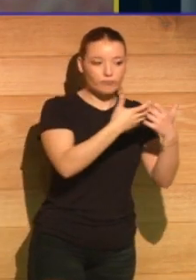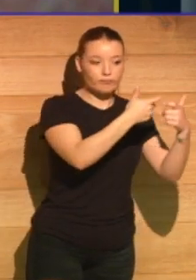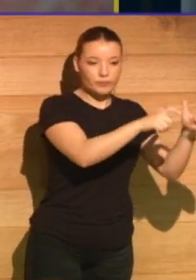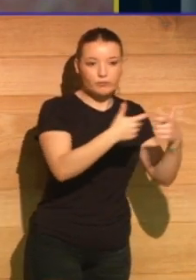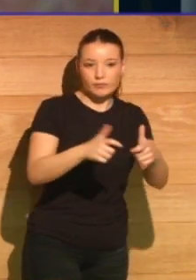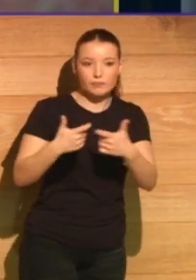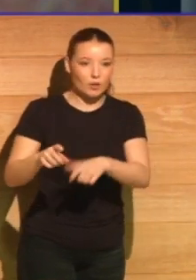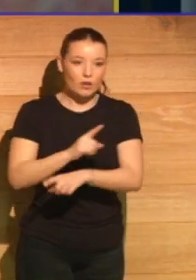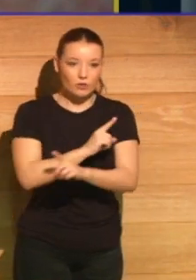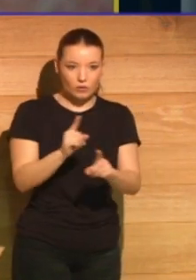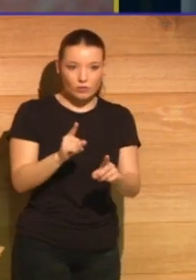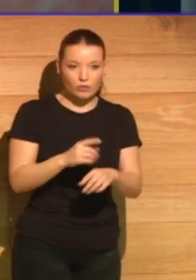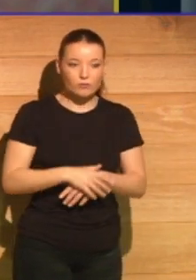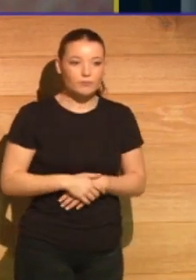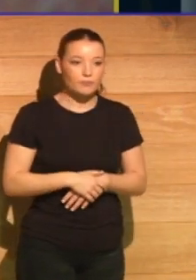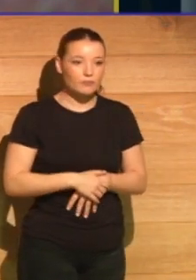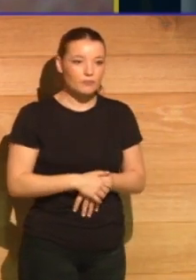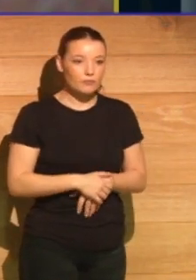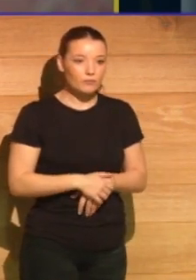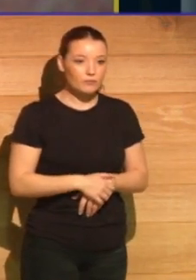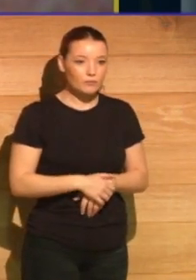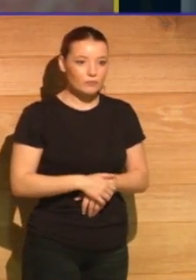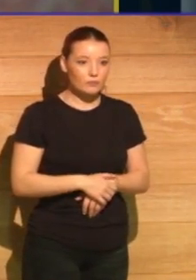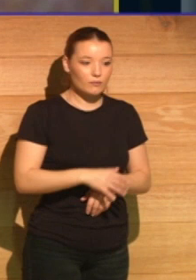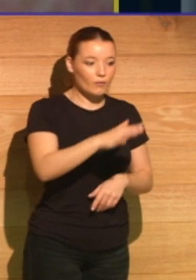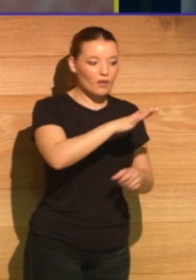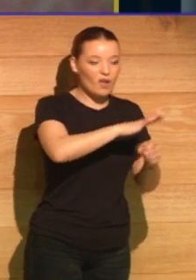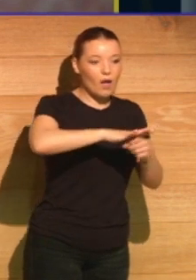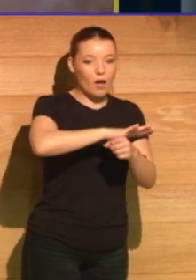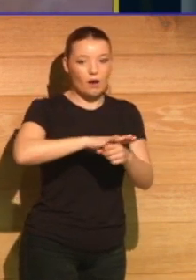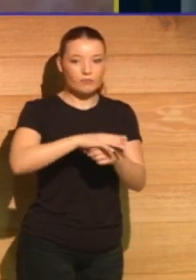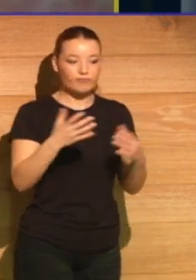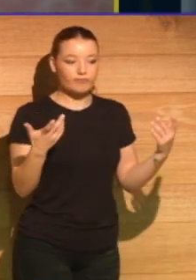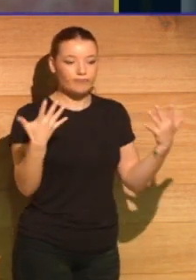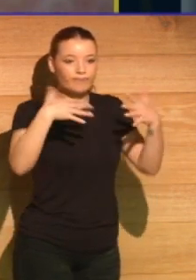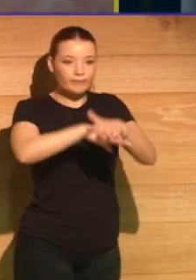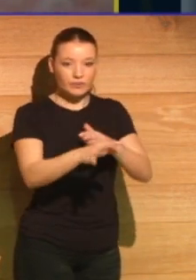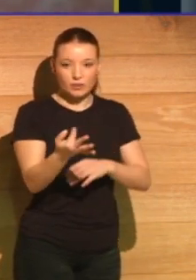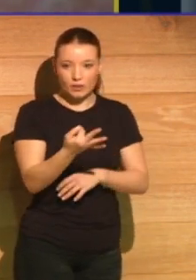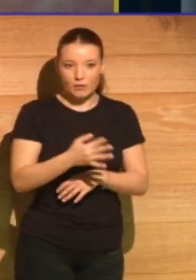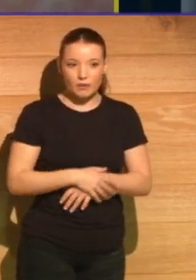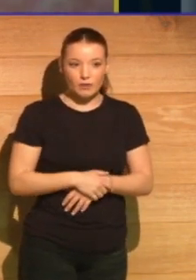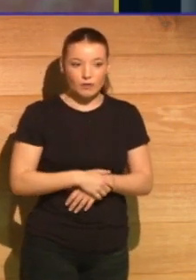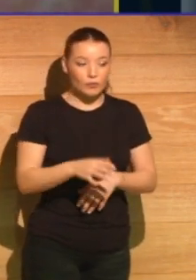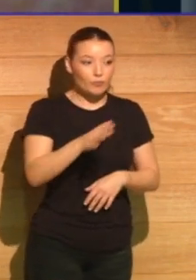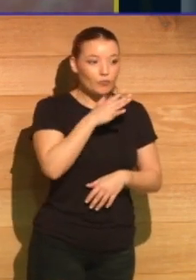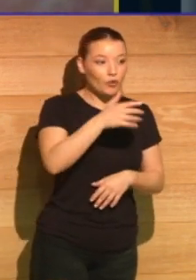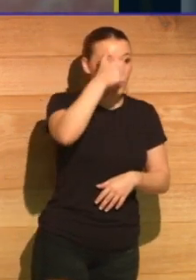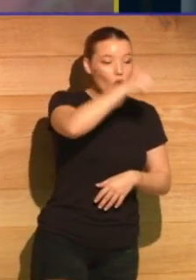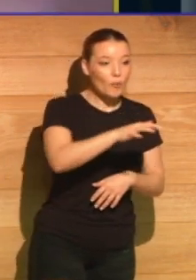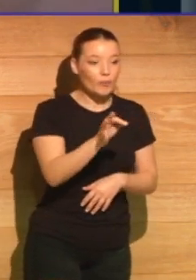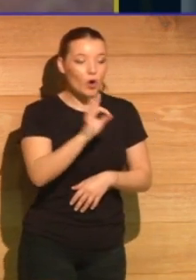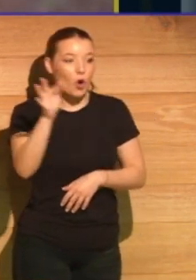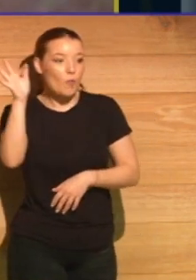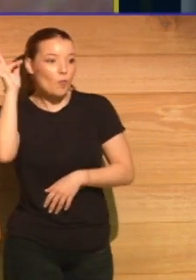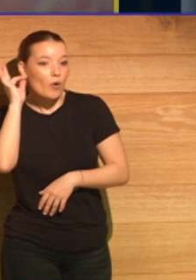vea un área de conocimiento vedada por ser hombre o por ser mujer o por ser de un lugar o por ser de otro, ¿no? Ya no